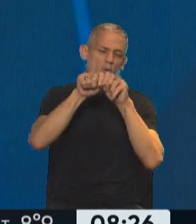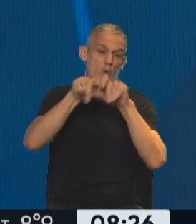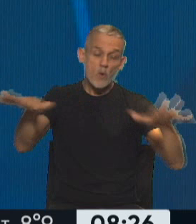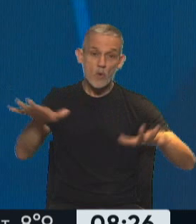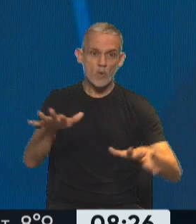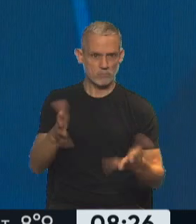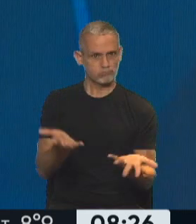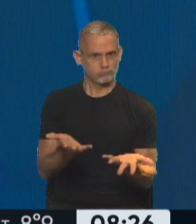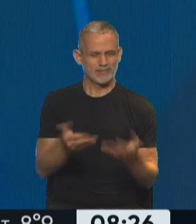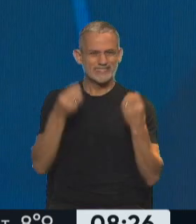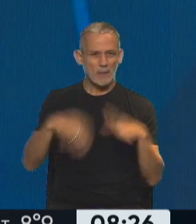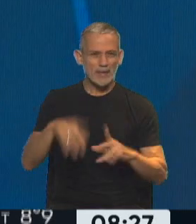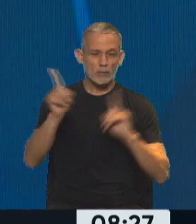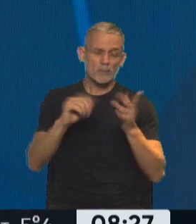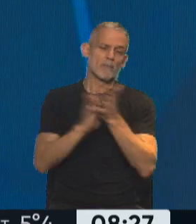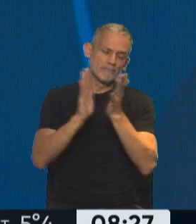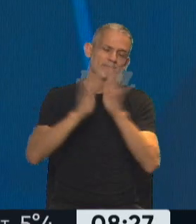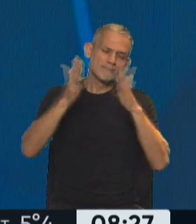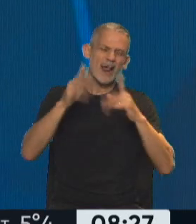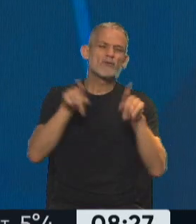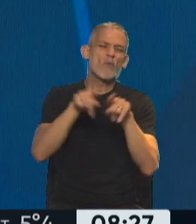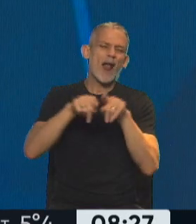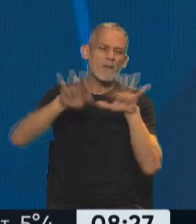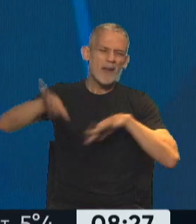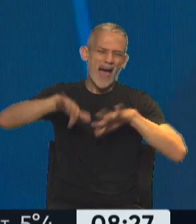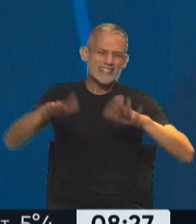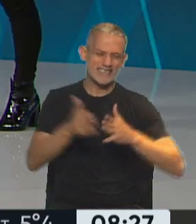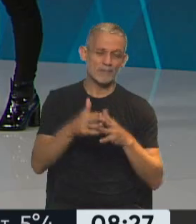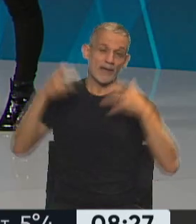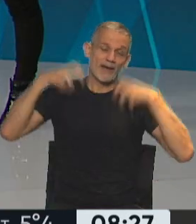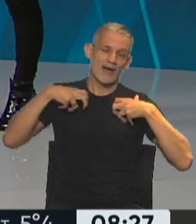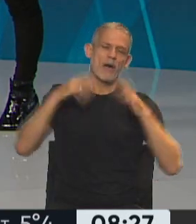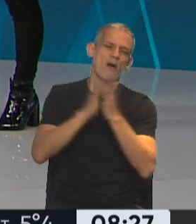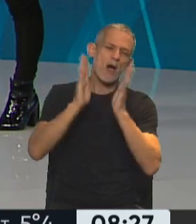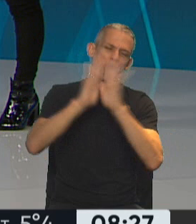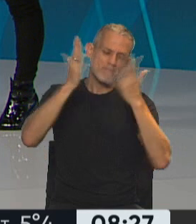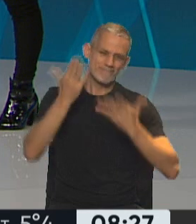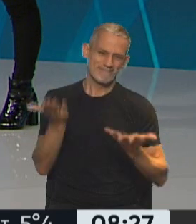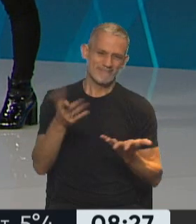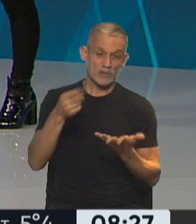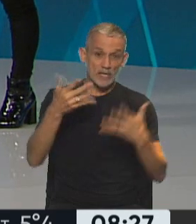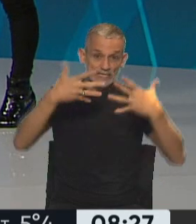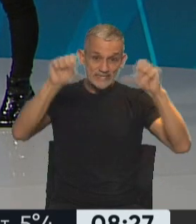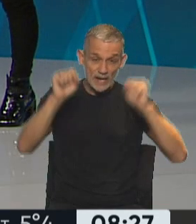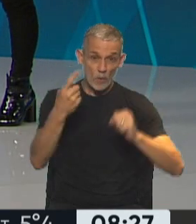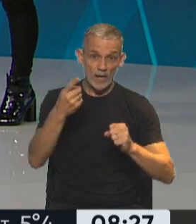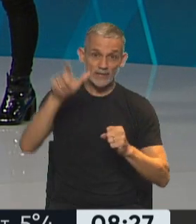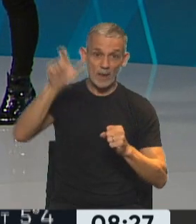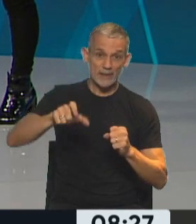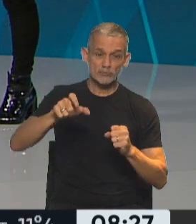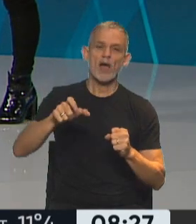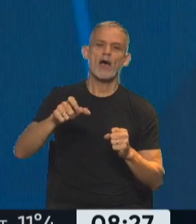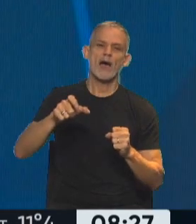vida real. Cuando se pierde a alguien, aplausos, solidaridad. Y también en las redes pasa, cuando se encuentra a la persona en